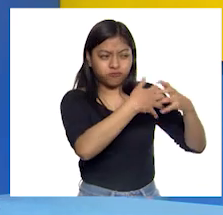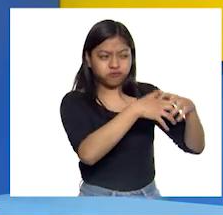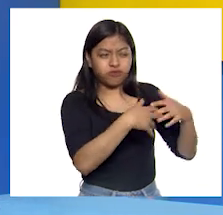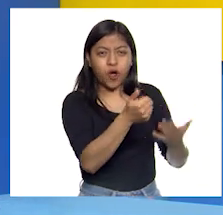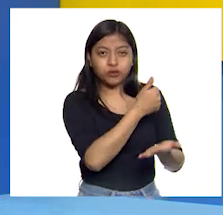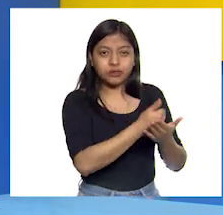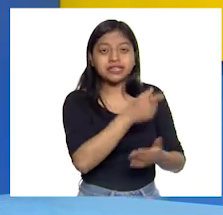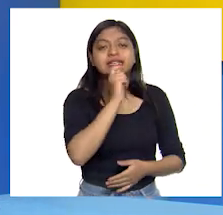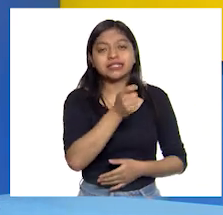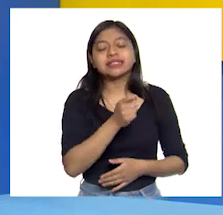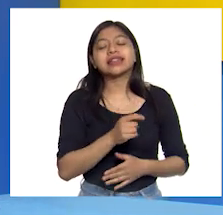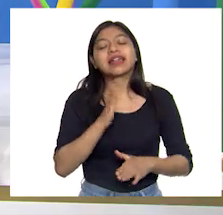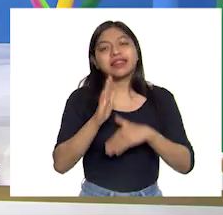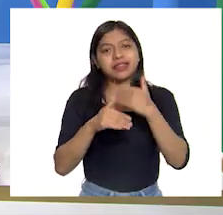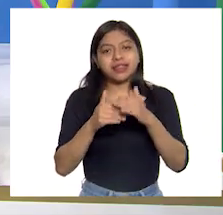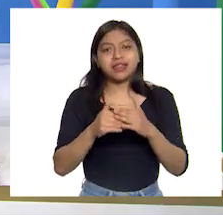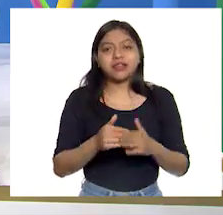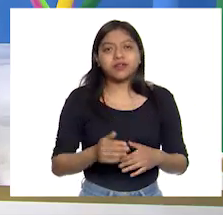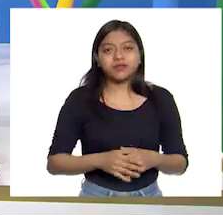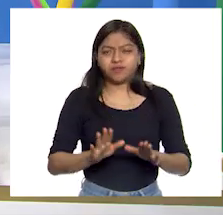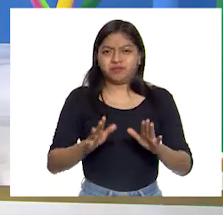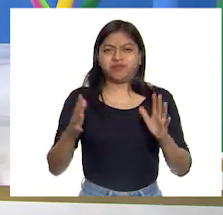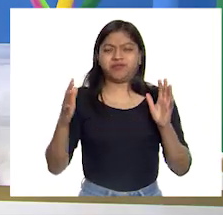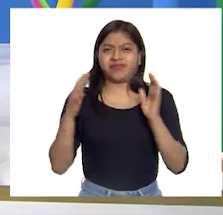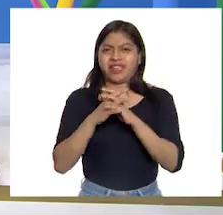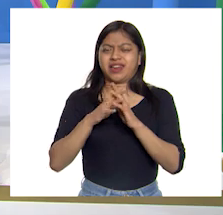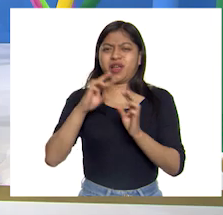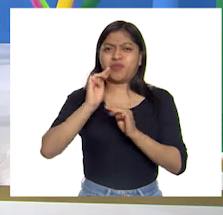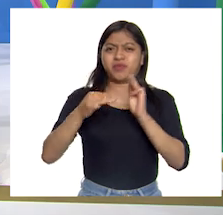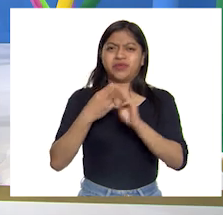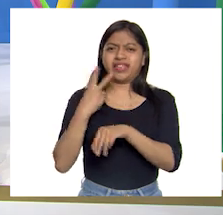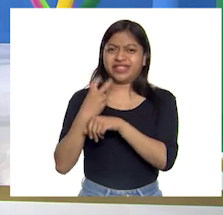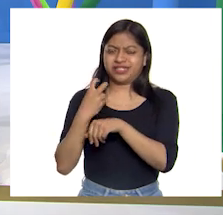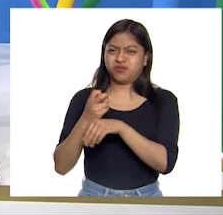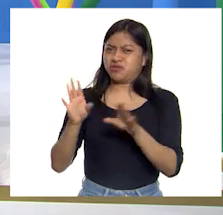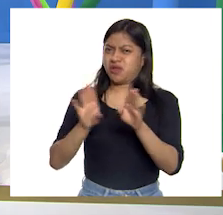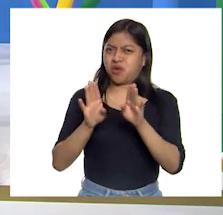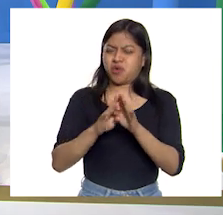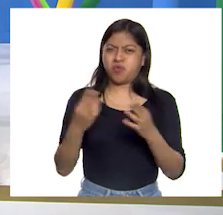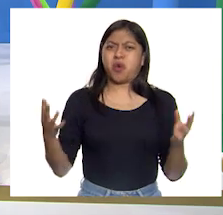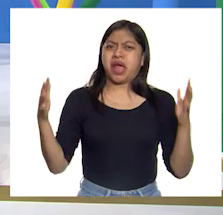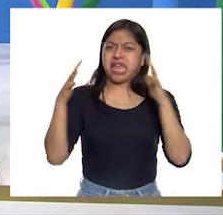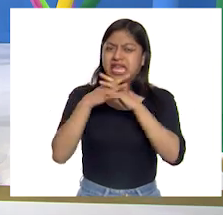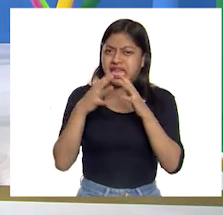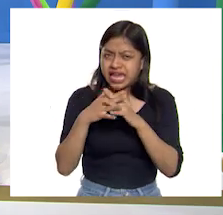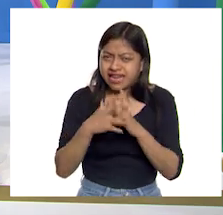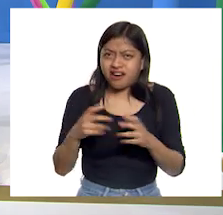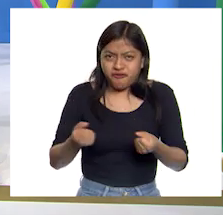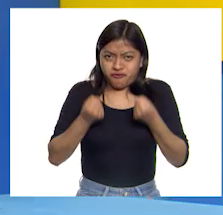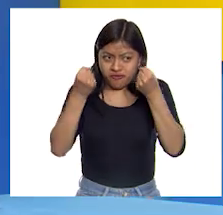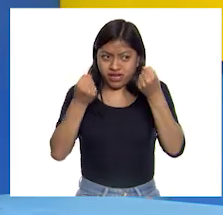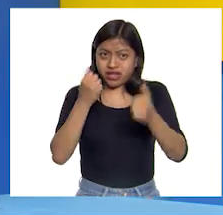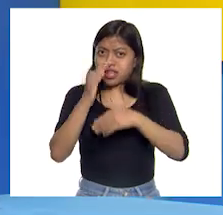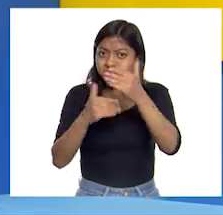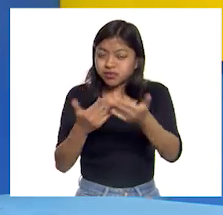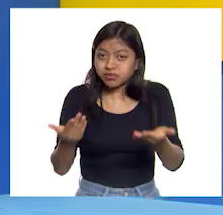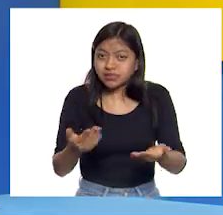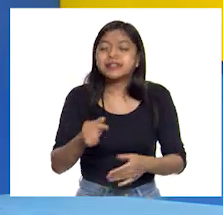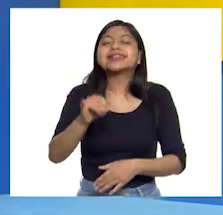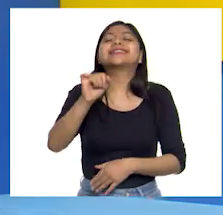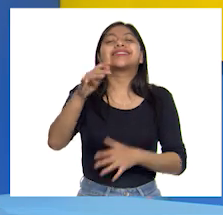la Segunda Guerra Mundial. ¿Cómo? Si el mundo estaba saliendo de una gran guerra. Así es. Al terminar la